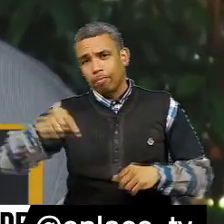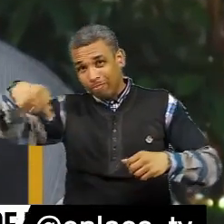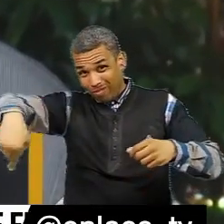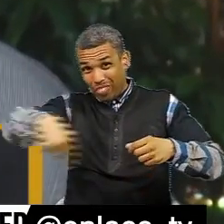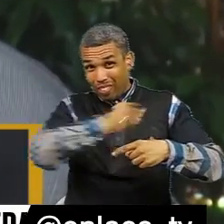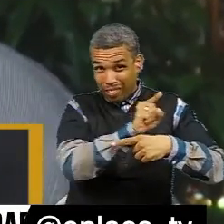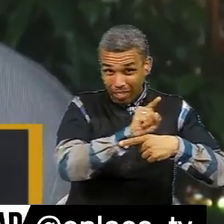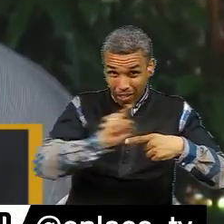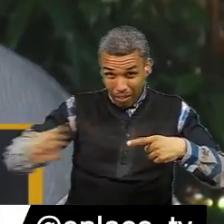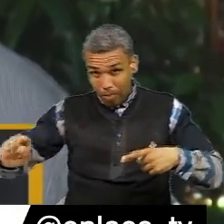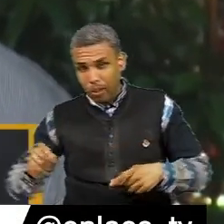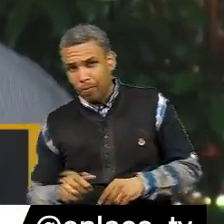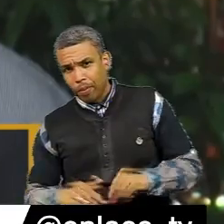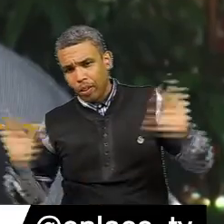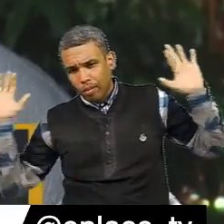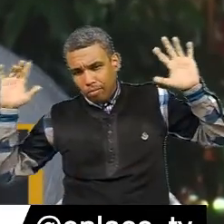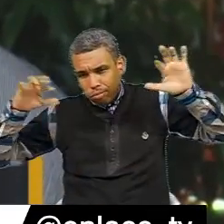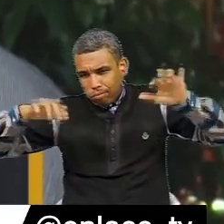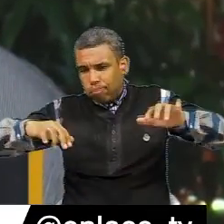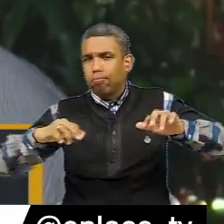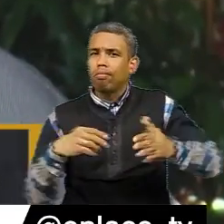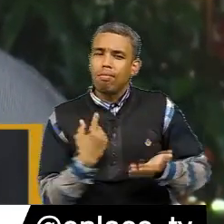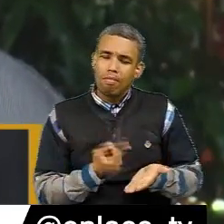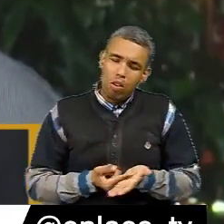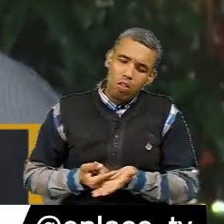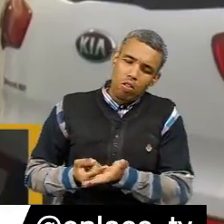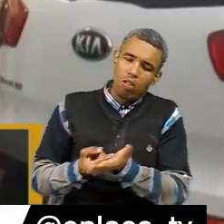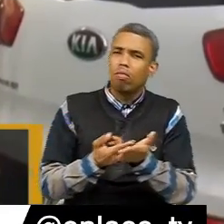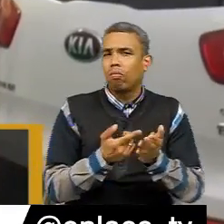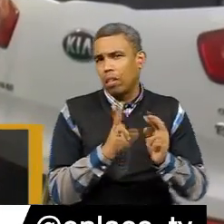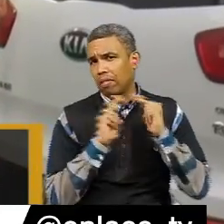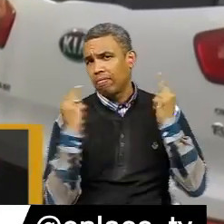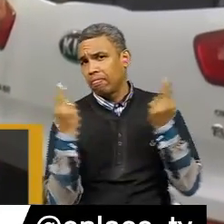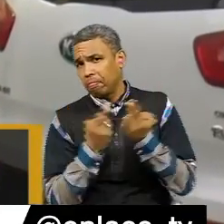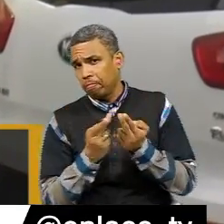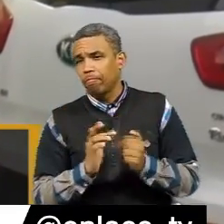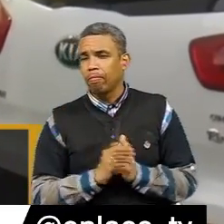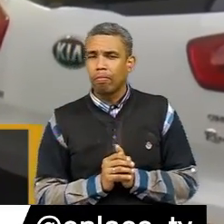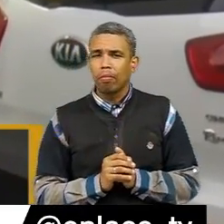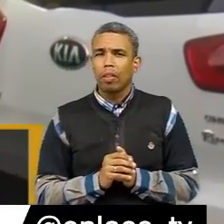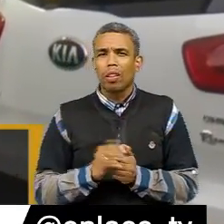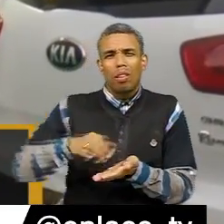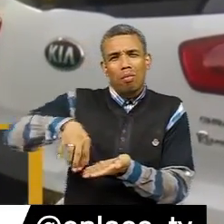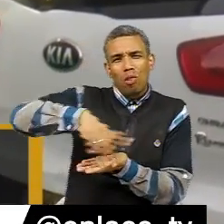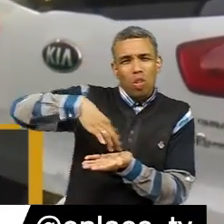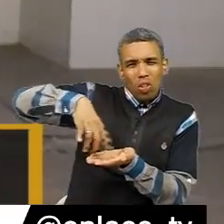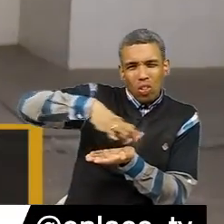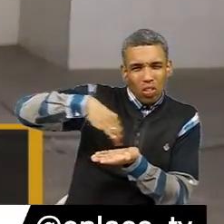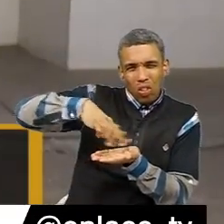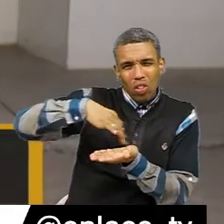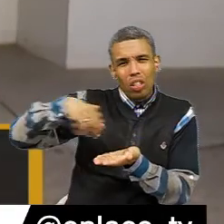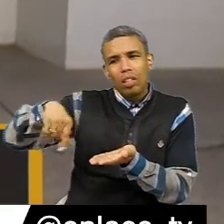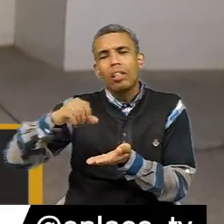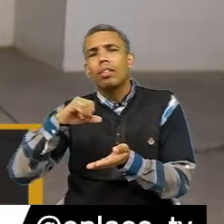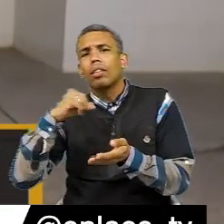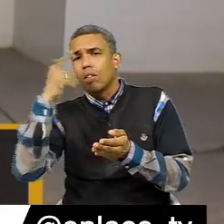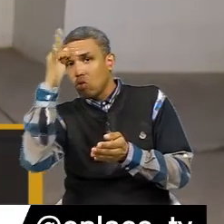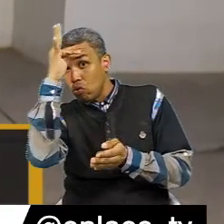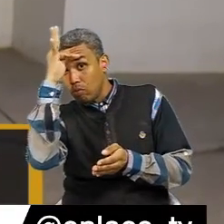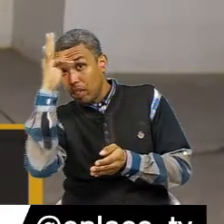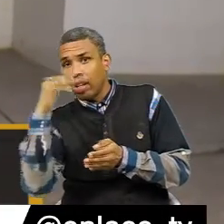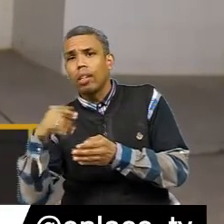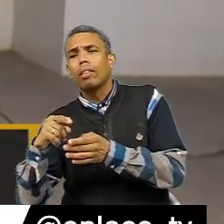acerca del problema de la red pública hospitalaria de Santander, y todos los hospitales, los 83 hospitales que tiene el departamento, están en